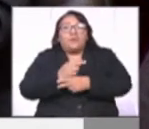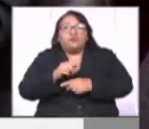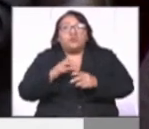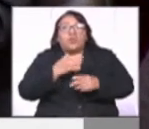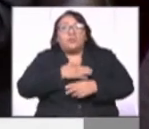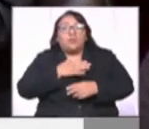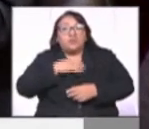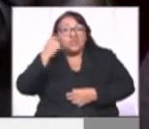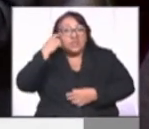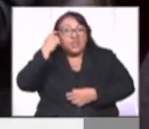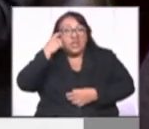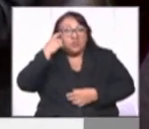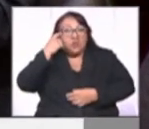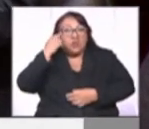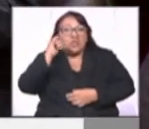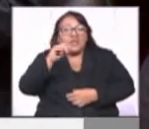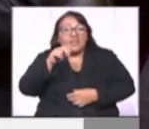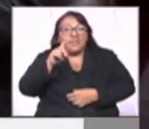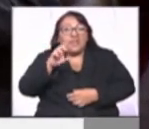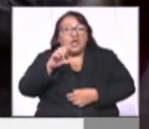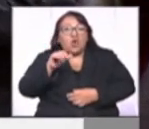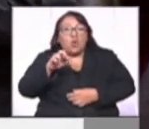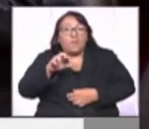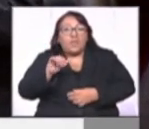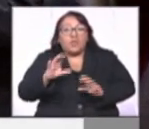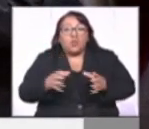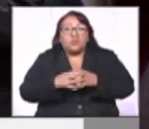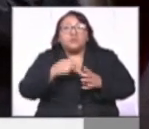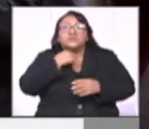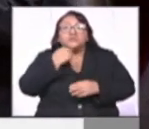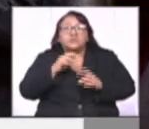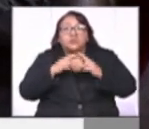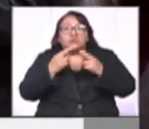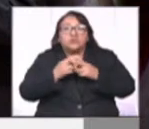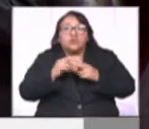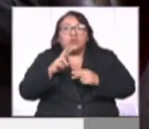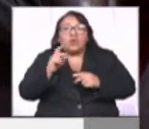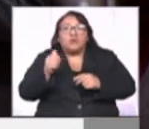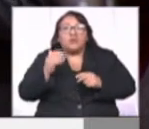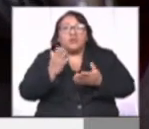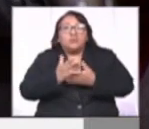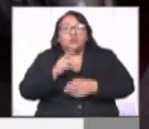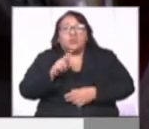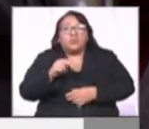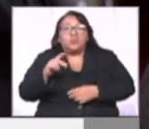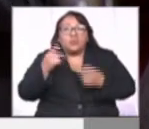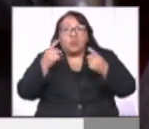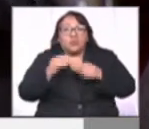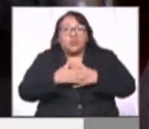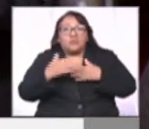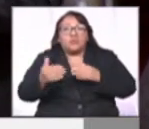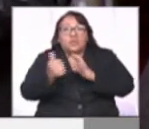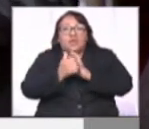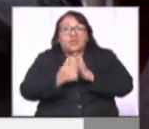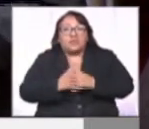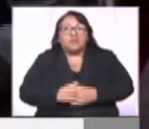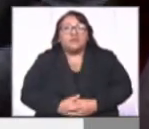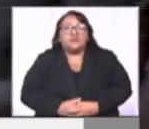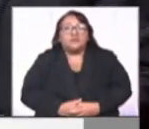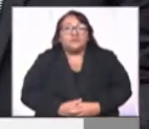Propiedad Intelectual, INDECOPI. La Junta de Portavoces, en sesión del 2 de abril de 2024, acordó la ampliación de agenda.